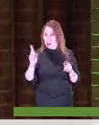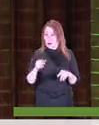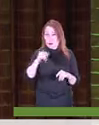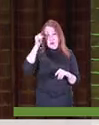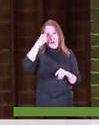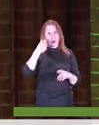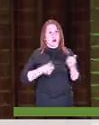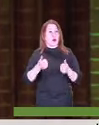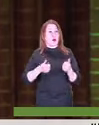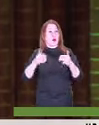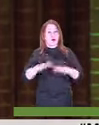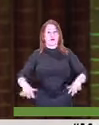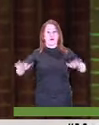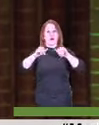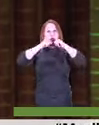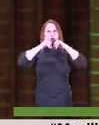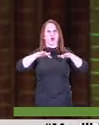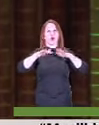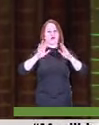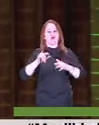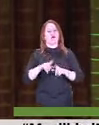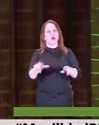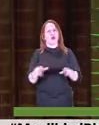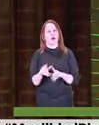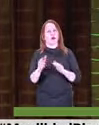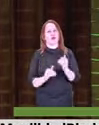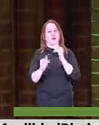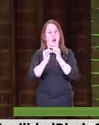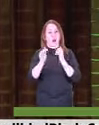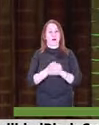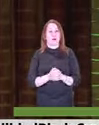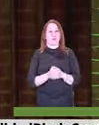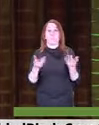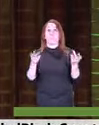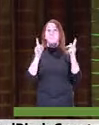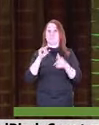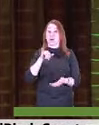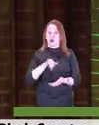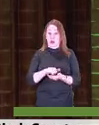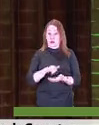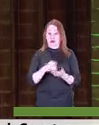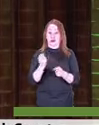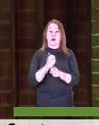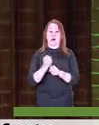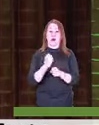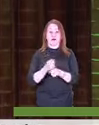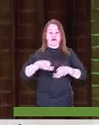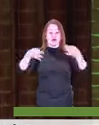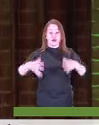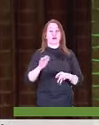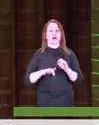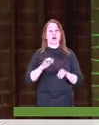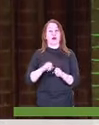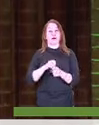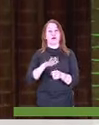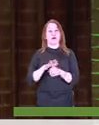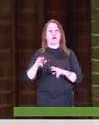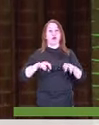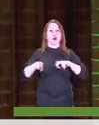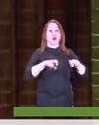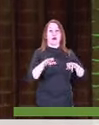público es precisamente el sitio en donde nos encontramos como iguales. Por eso el trabajo que se realiza desde la Secretaría Distrital de Movilidad, junto con todas